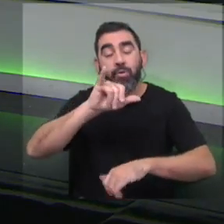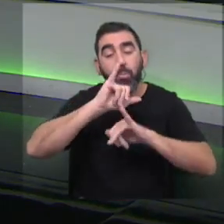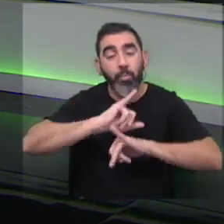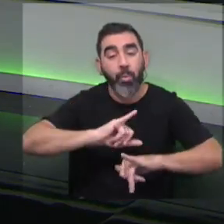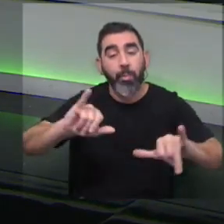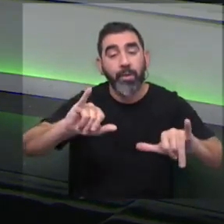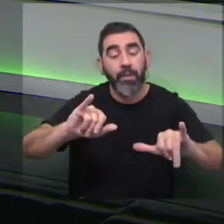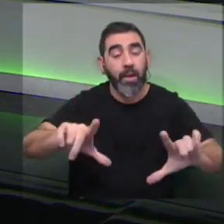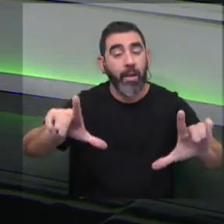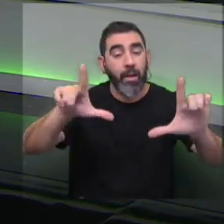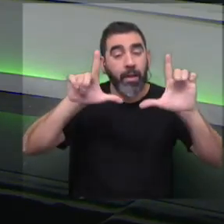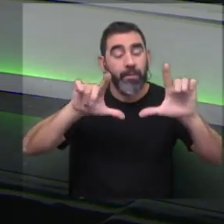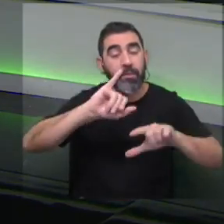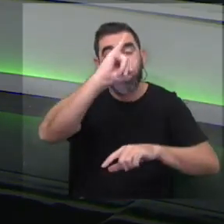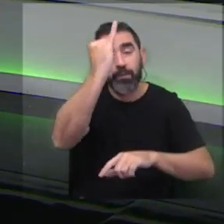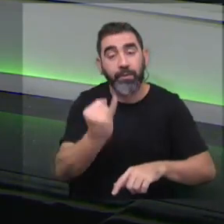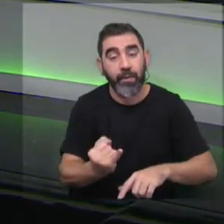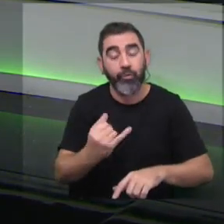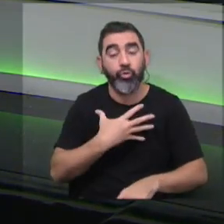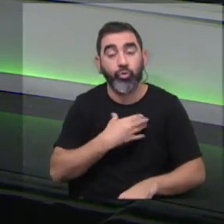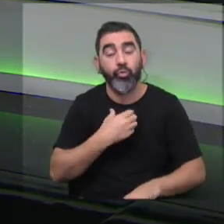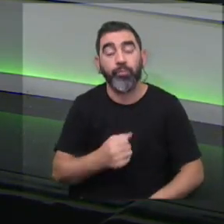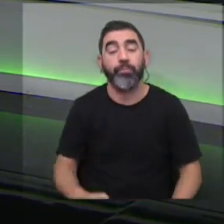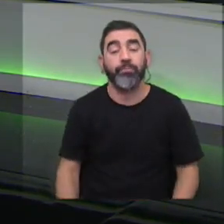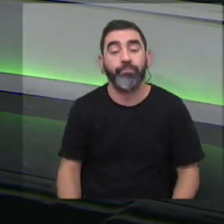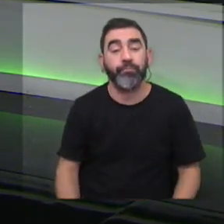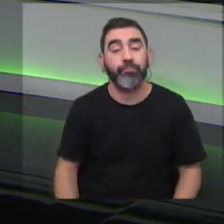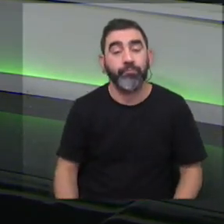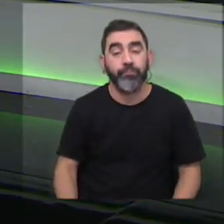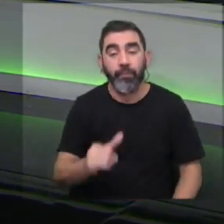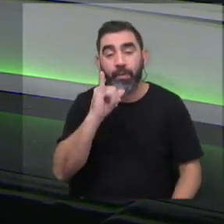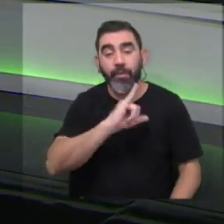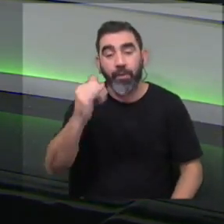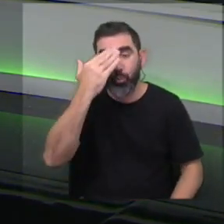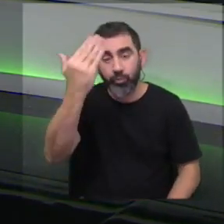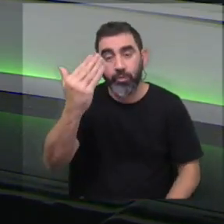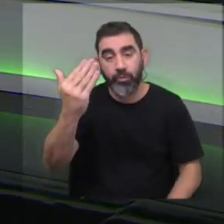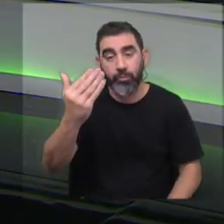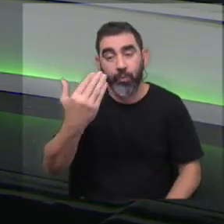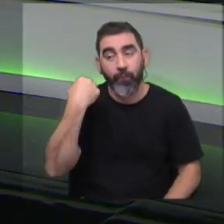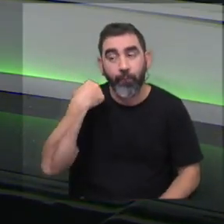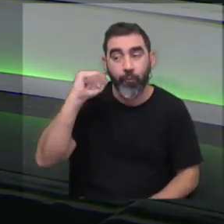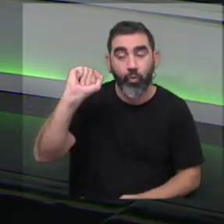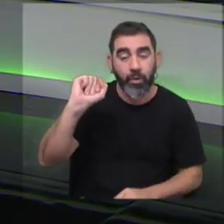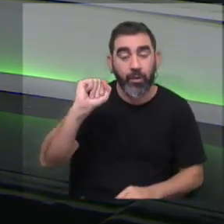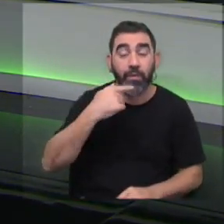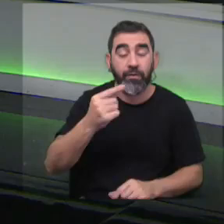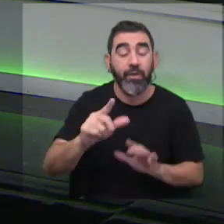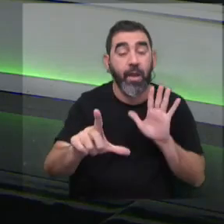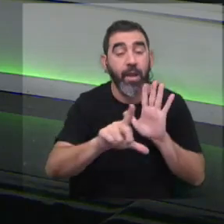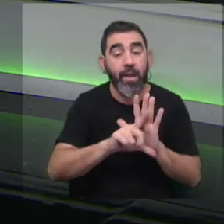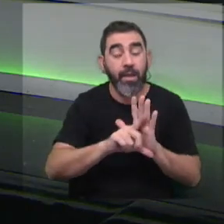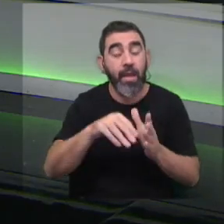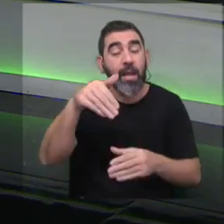de la hora candidato a la presidencia por el Partido Nacional Álvaro Delgado denunciado por el frente amplio por ser violatorio según el ampo de la